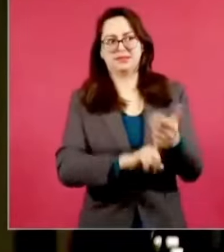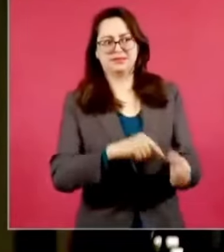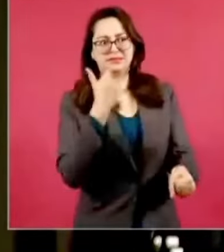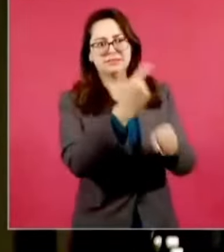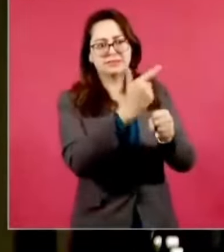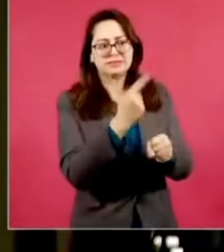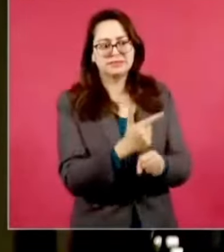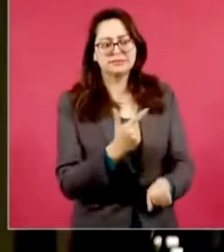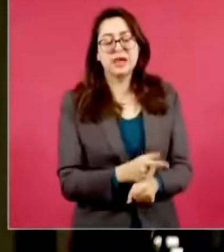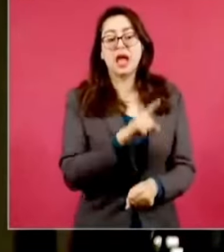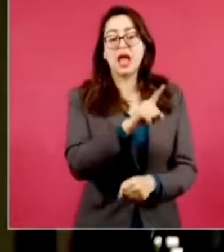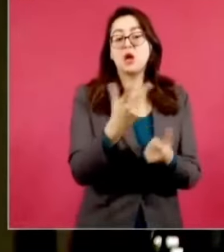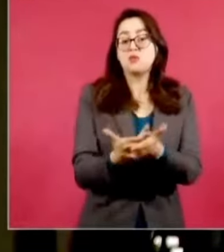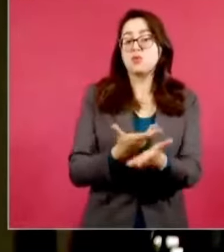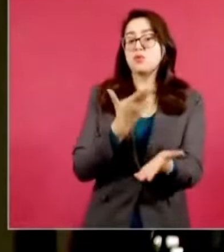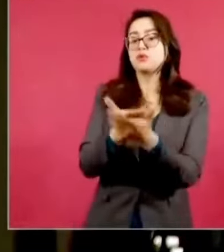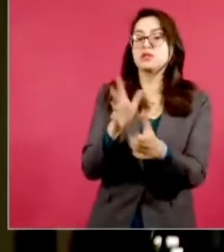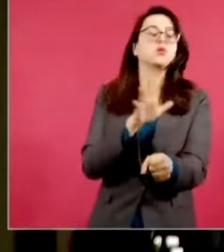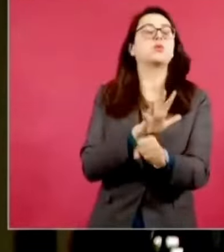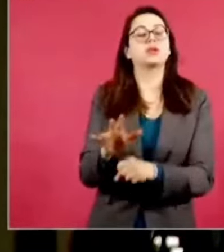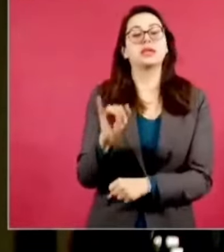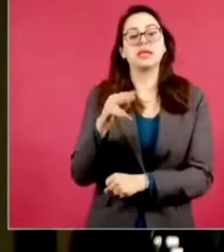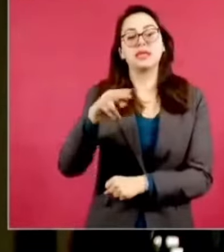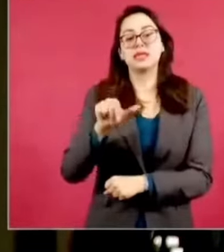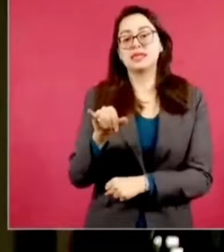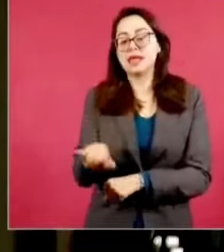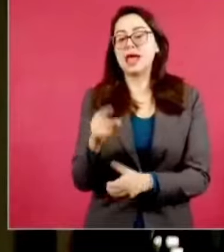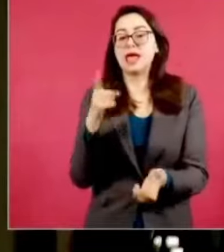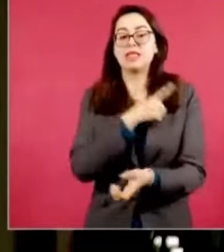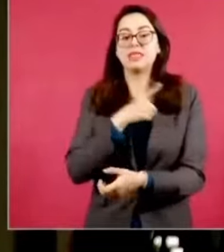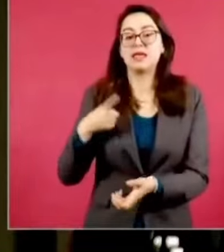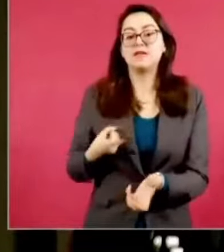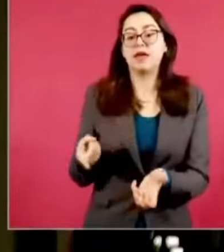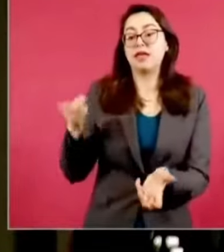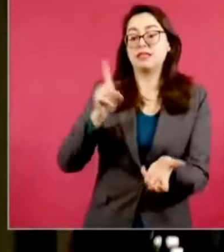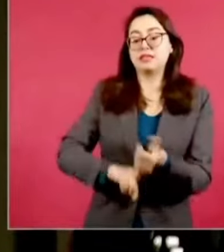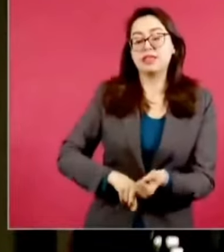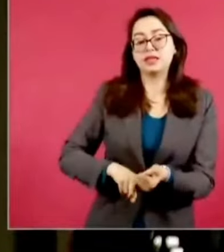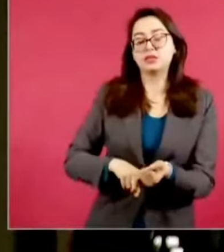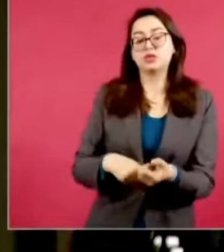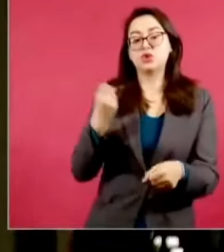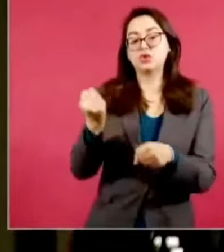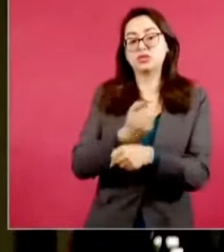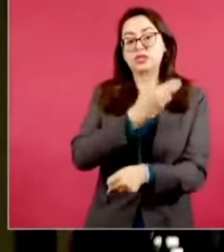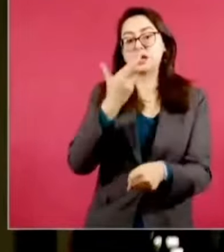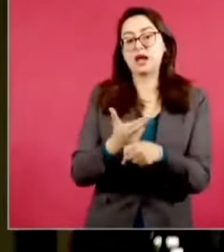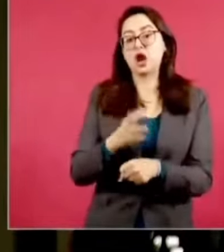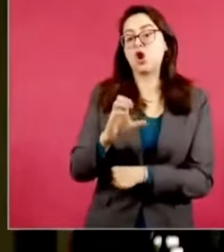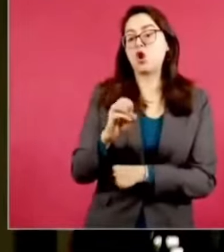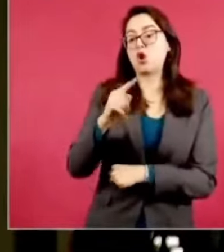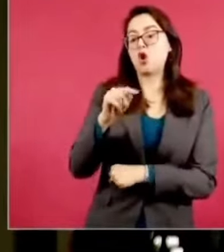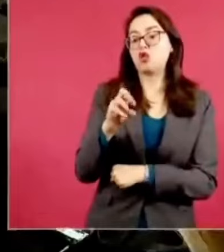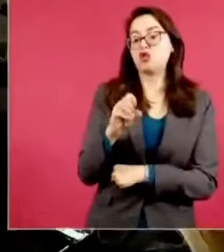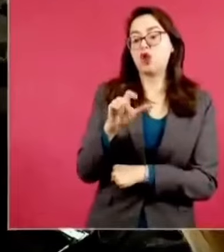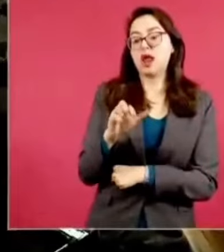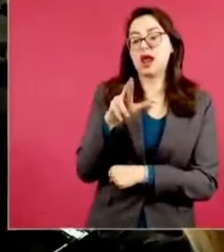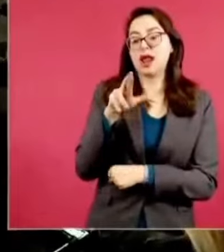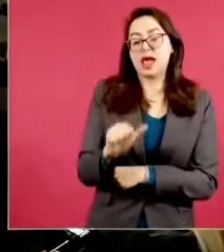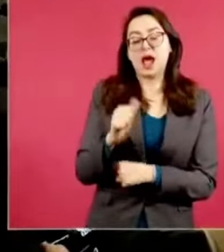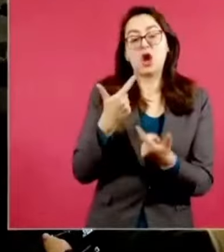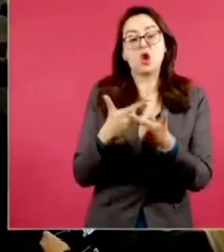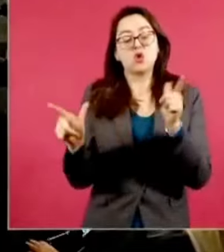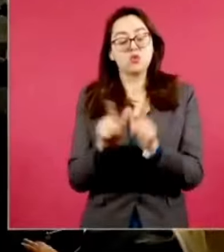el Instituto de la Transparencia estuviera bajo el control de la Secretaría de la Contraloría. Fue el Grupo Oaxaca, de hecho estuvo